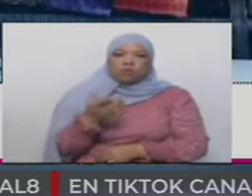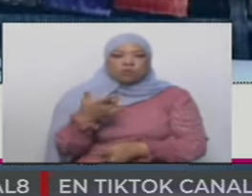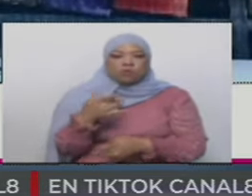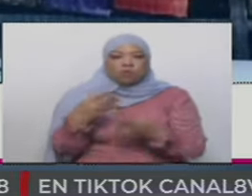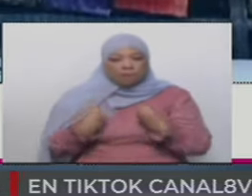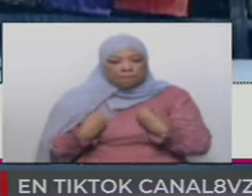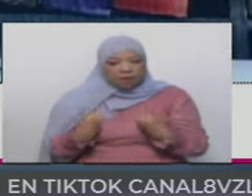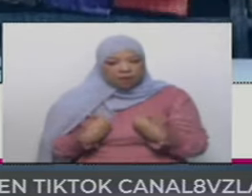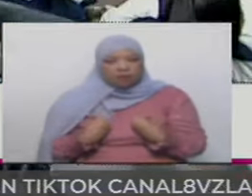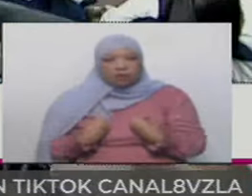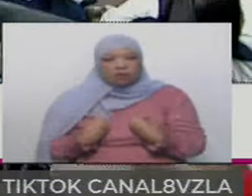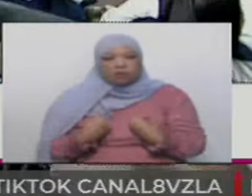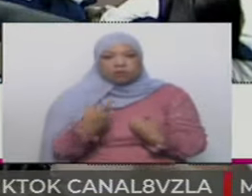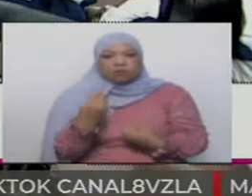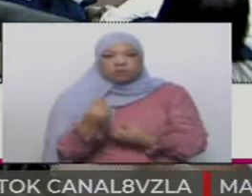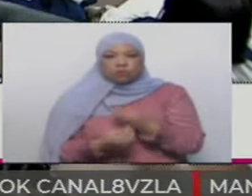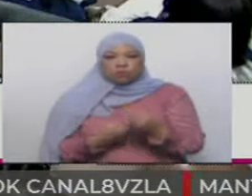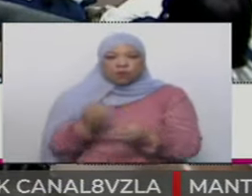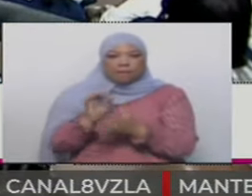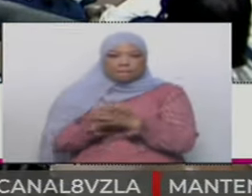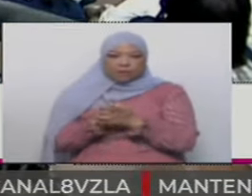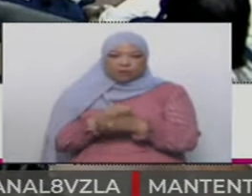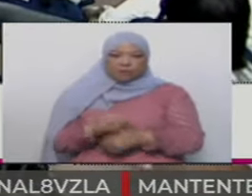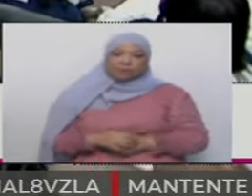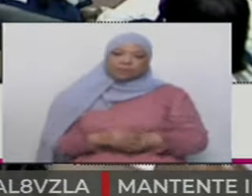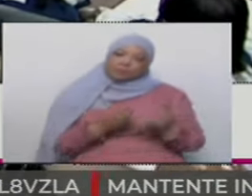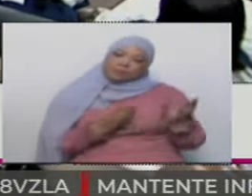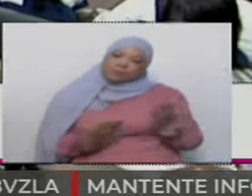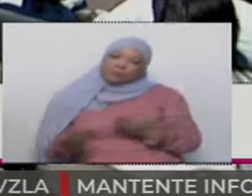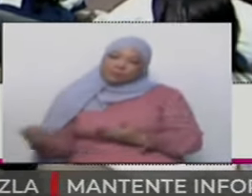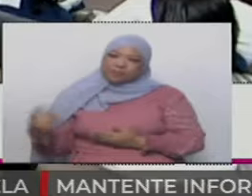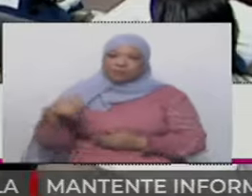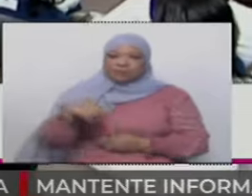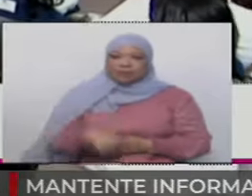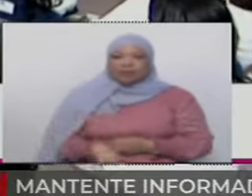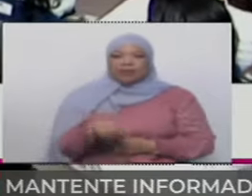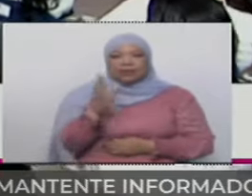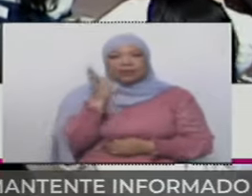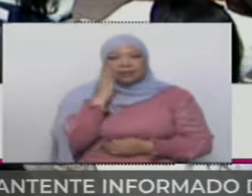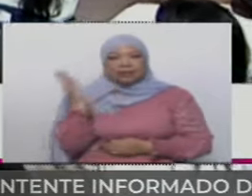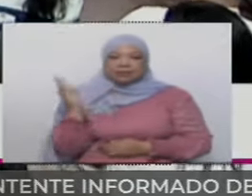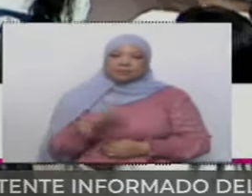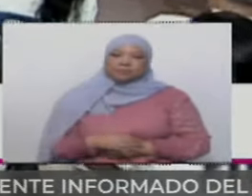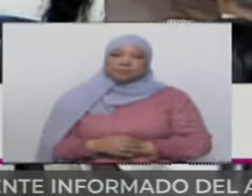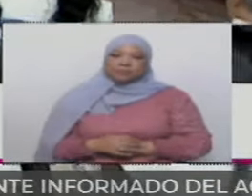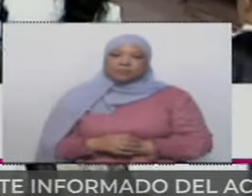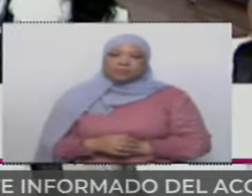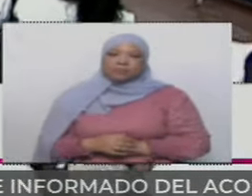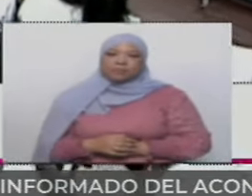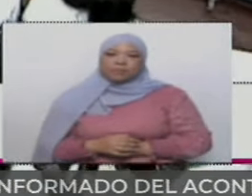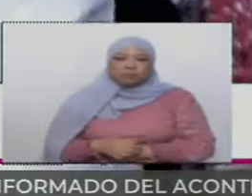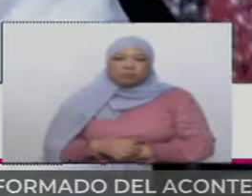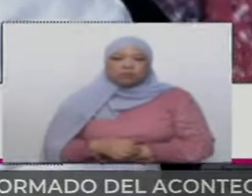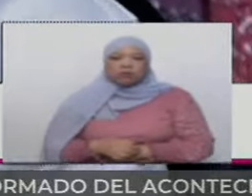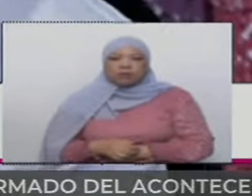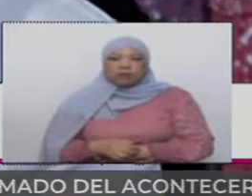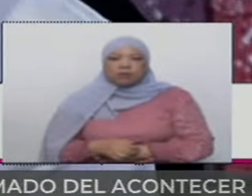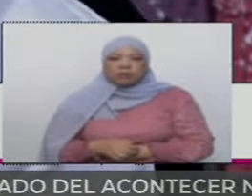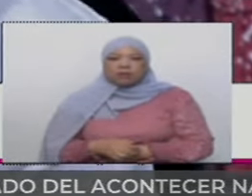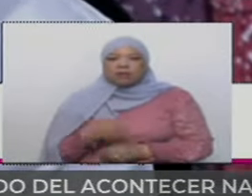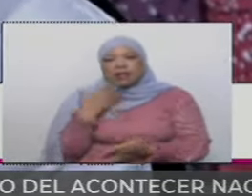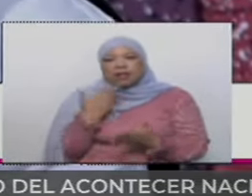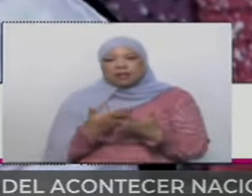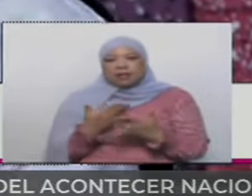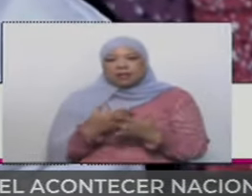vida. ¿Qué me dice Edison, compañero? Bienvenidos, bienvenidas a ustedes. Gracias. Conversadito, adelante. Gracias,